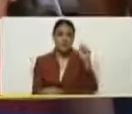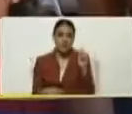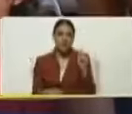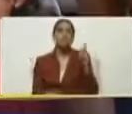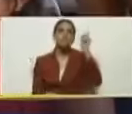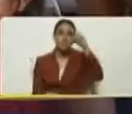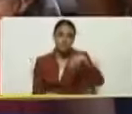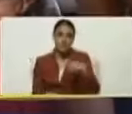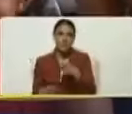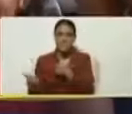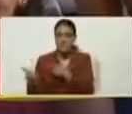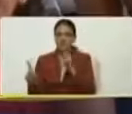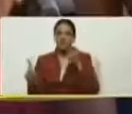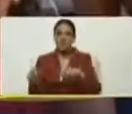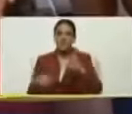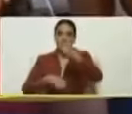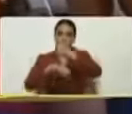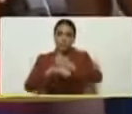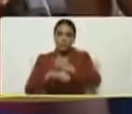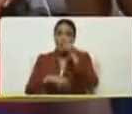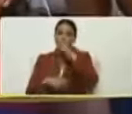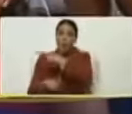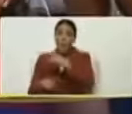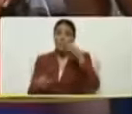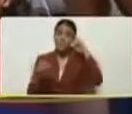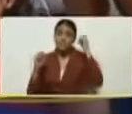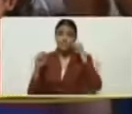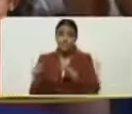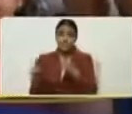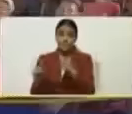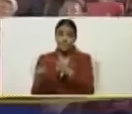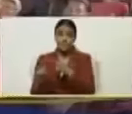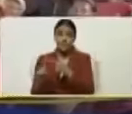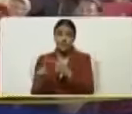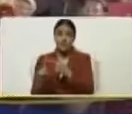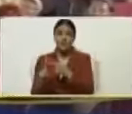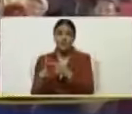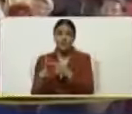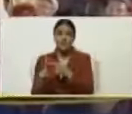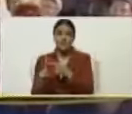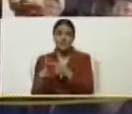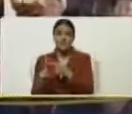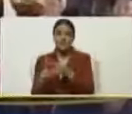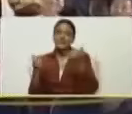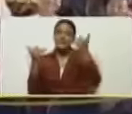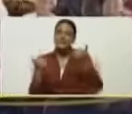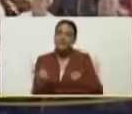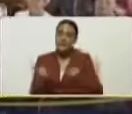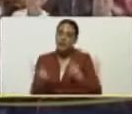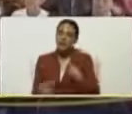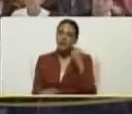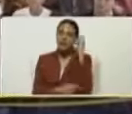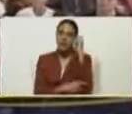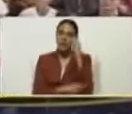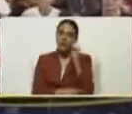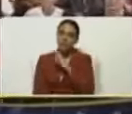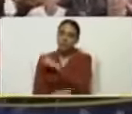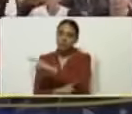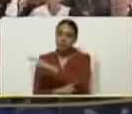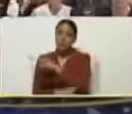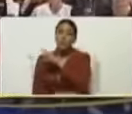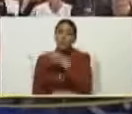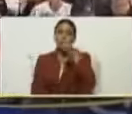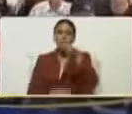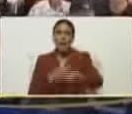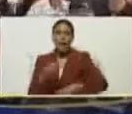este muchacho, ingeniero Tellechea. De inmediato, usted le corta